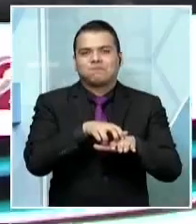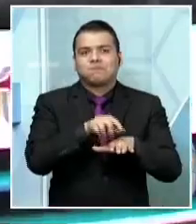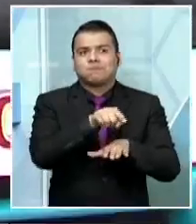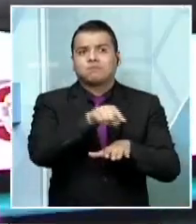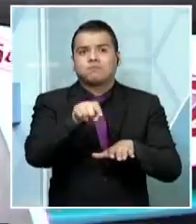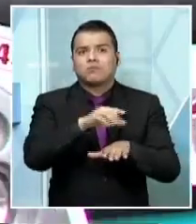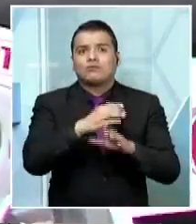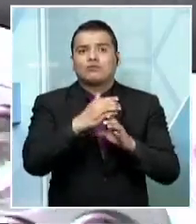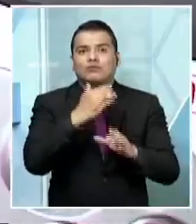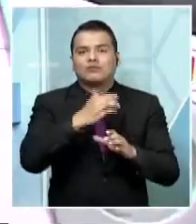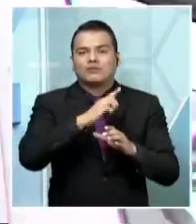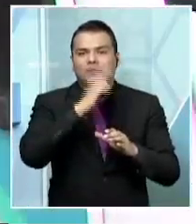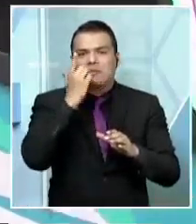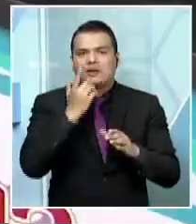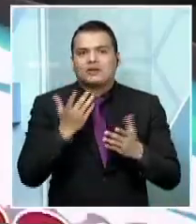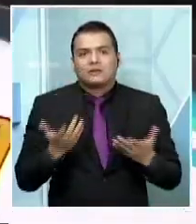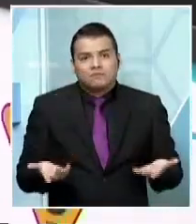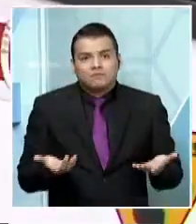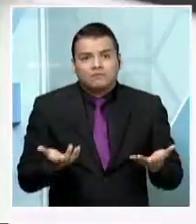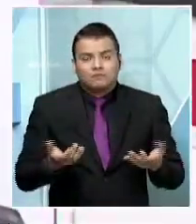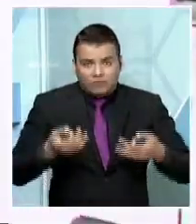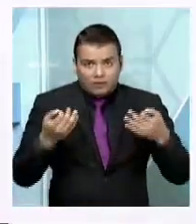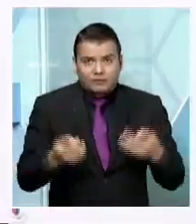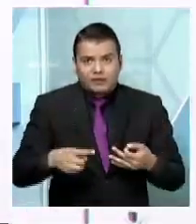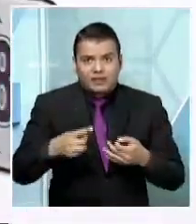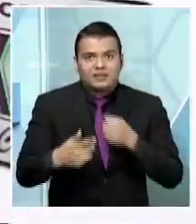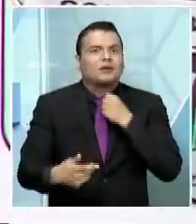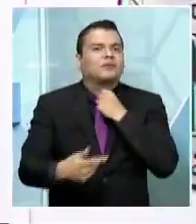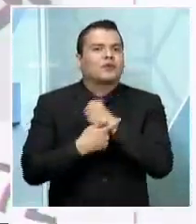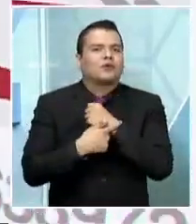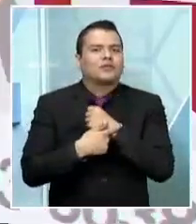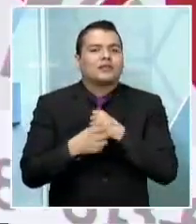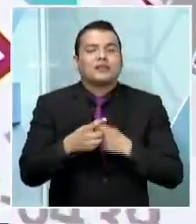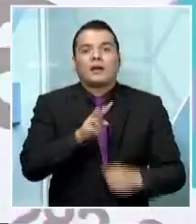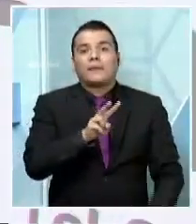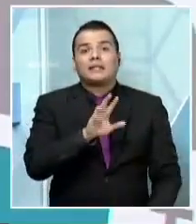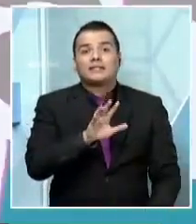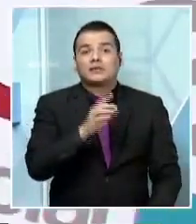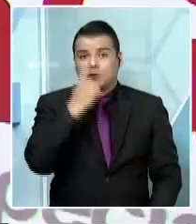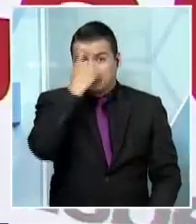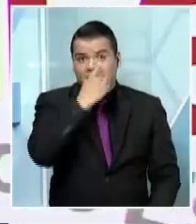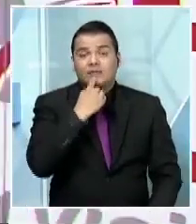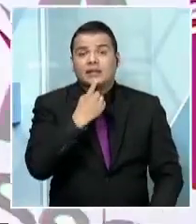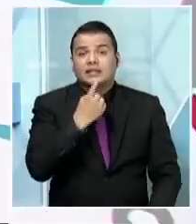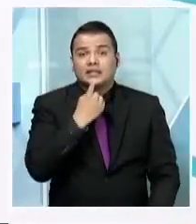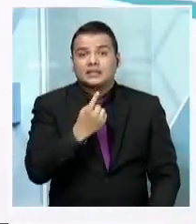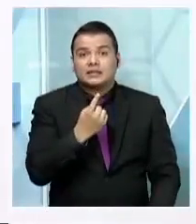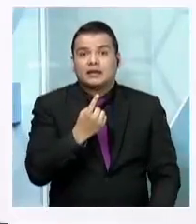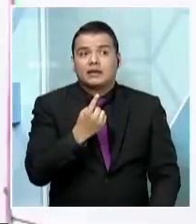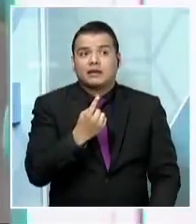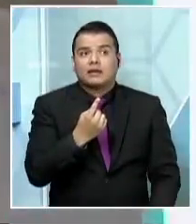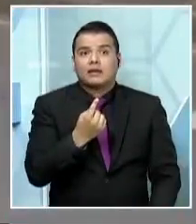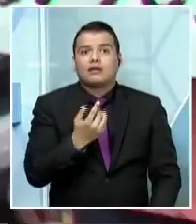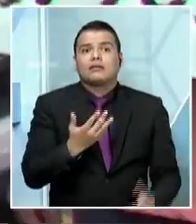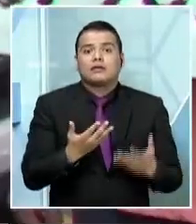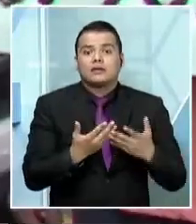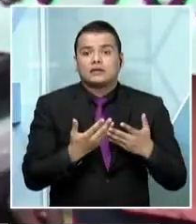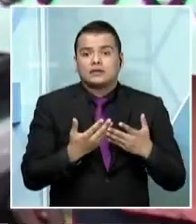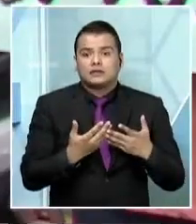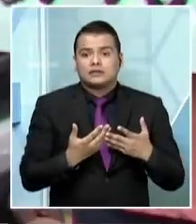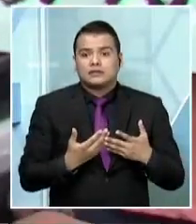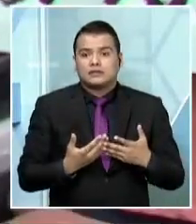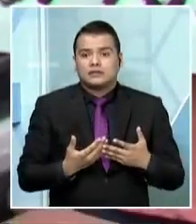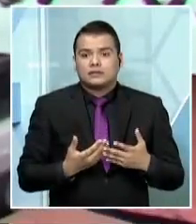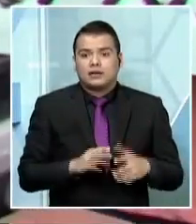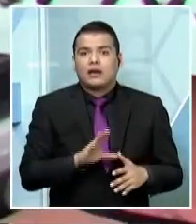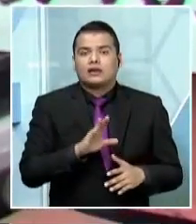es la del 25 de septiembre, donde escribieron que el plazo de las tarjetas de